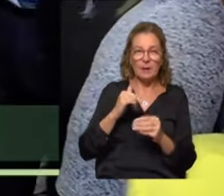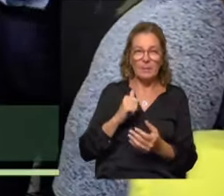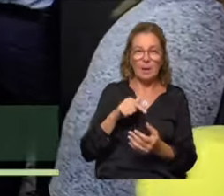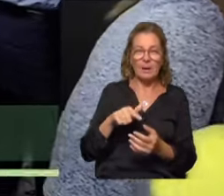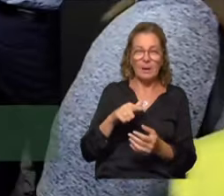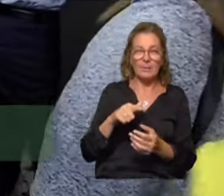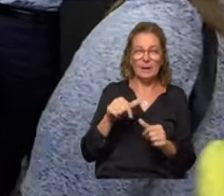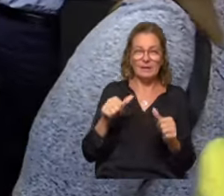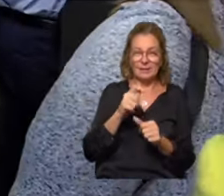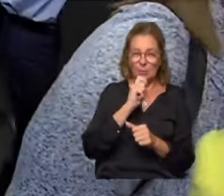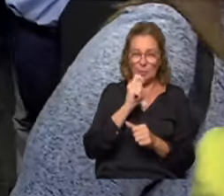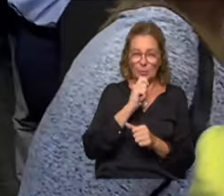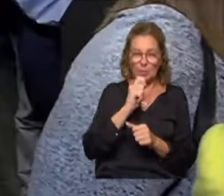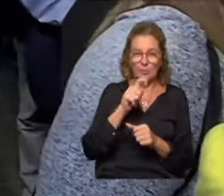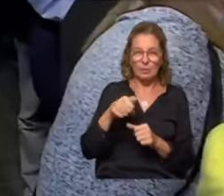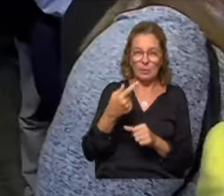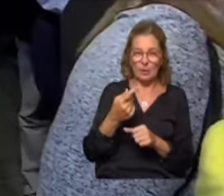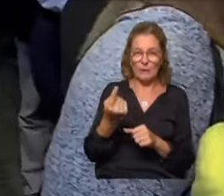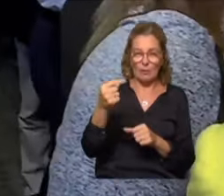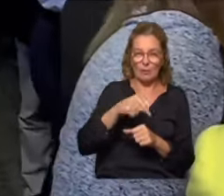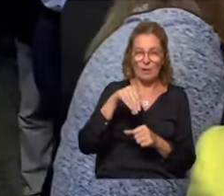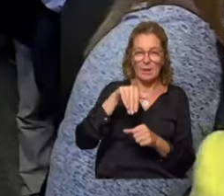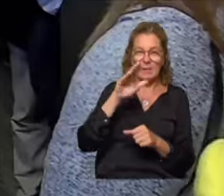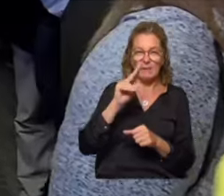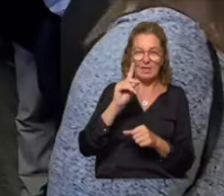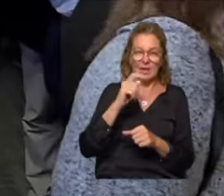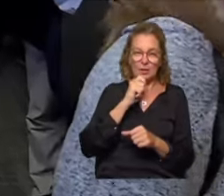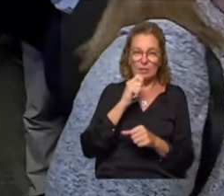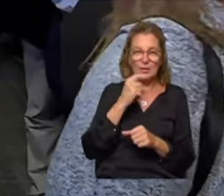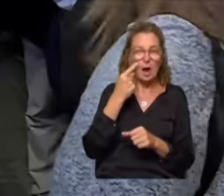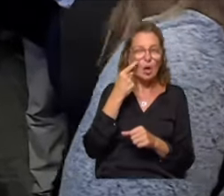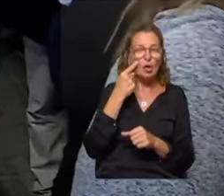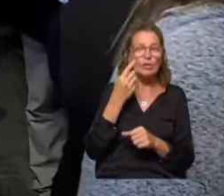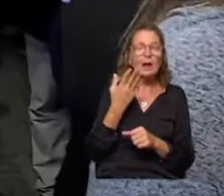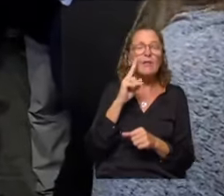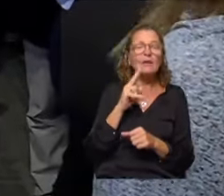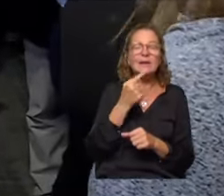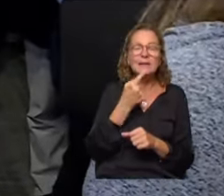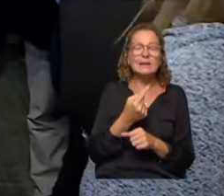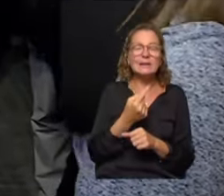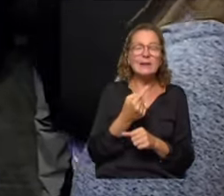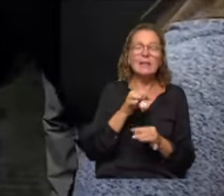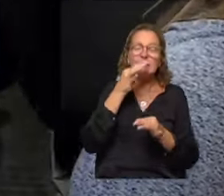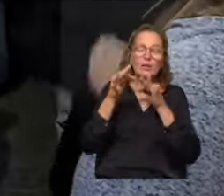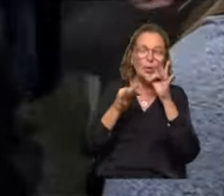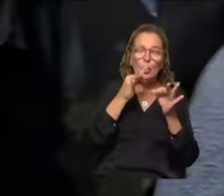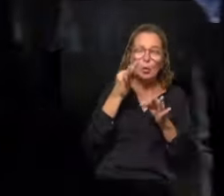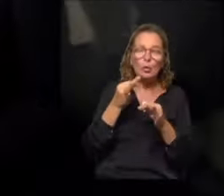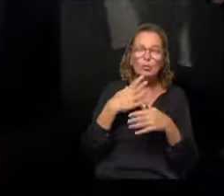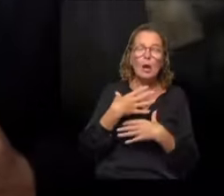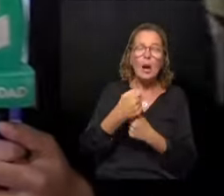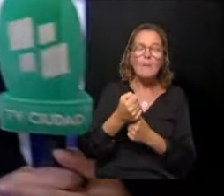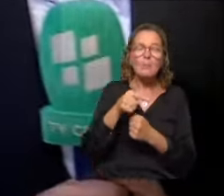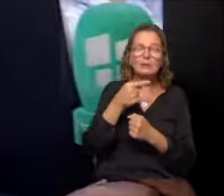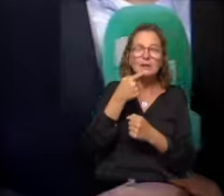para estar haciendo la cobertura y seguramente próximas ediciones de MBD Noticias conocer parte de lo que es el discurso y lo que aporte en la